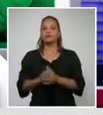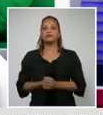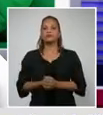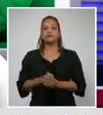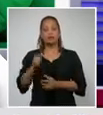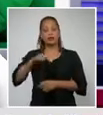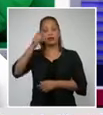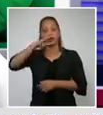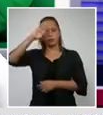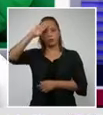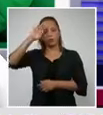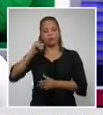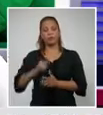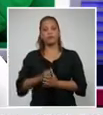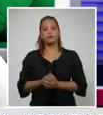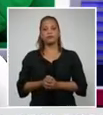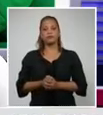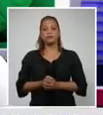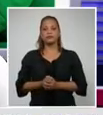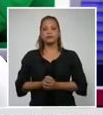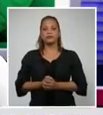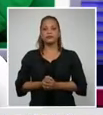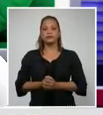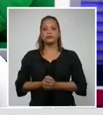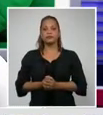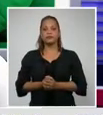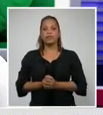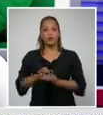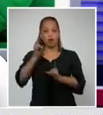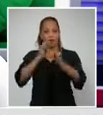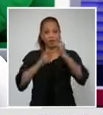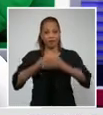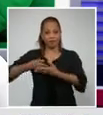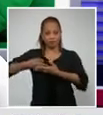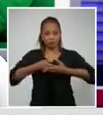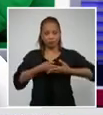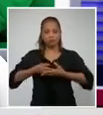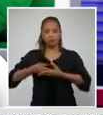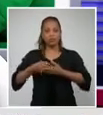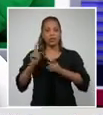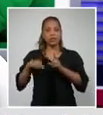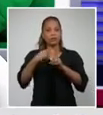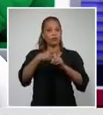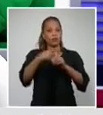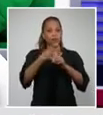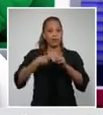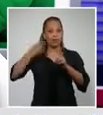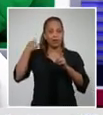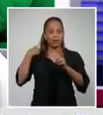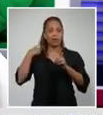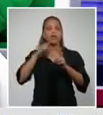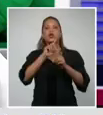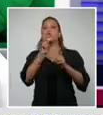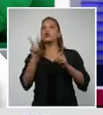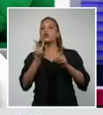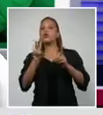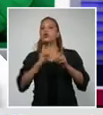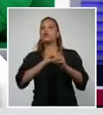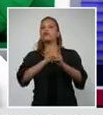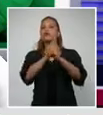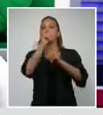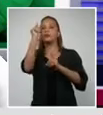país. Estos lactantes que se diagnosticaron ayer, los 2 eran contactos de